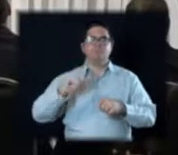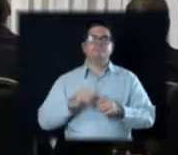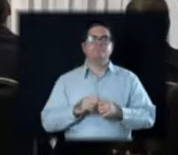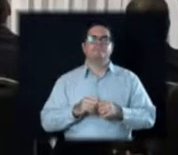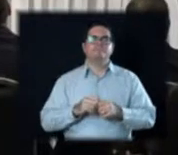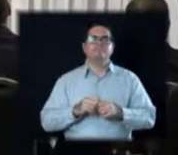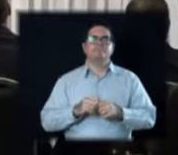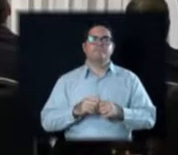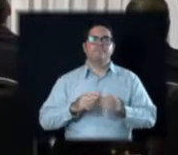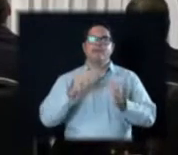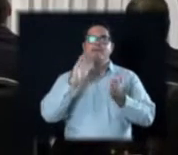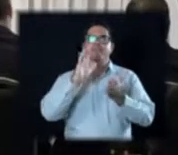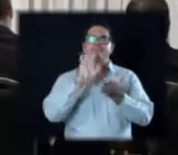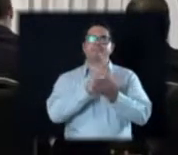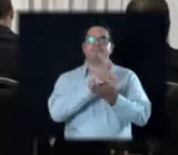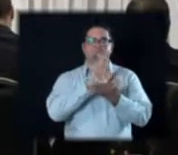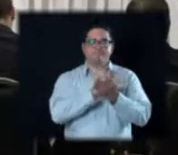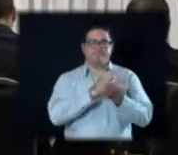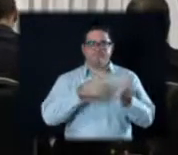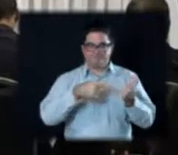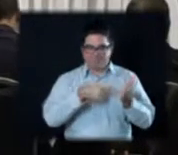en la página,